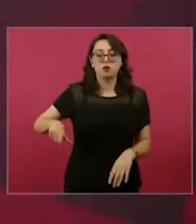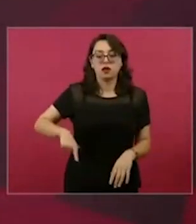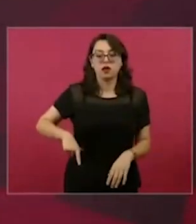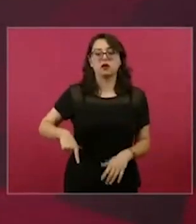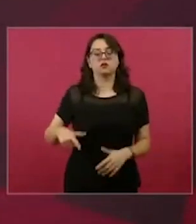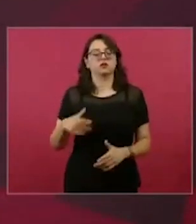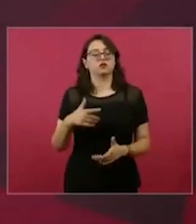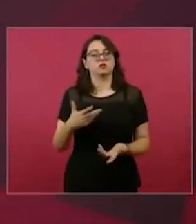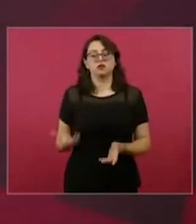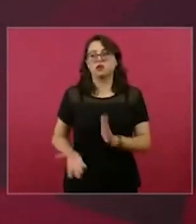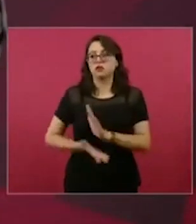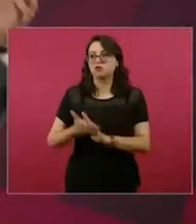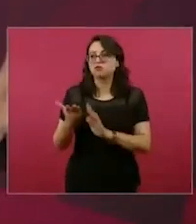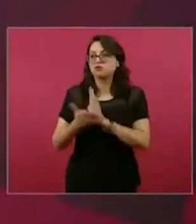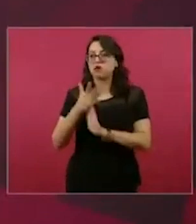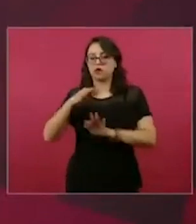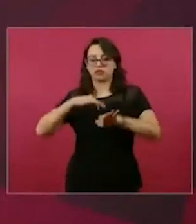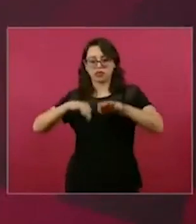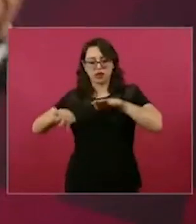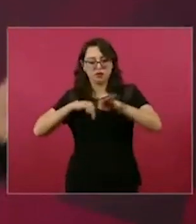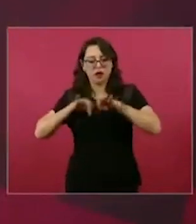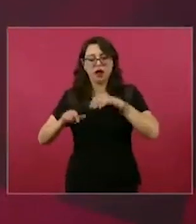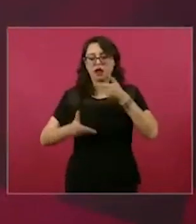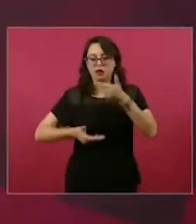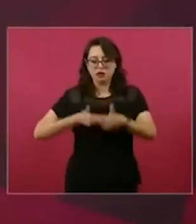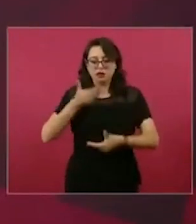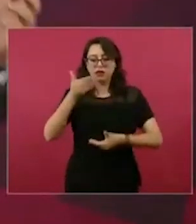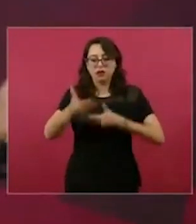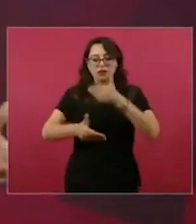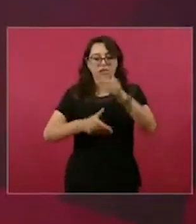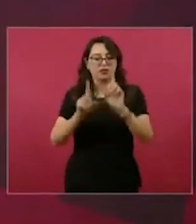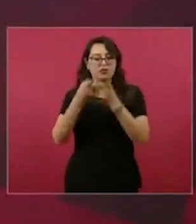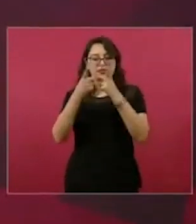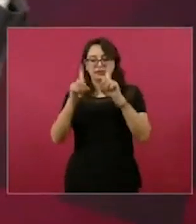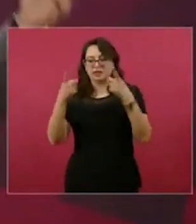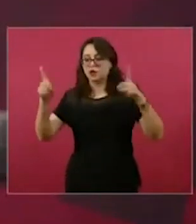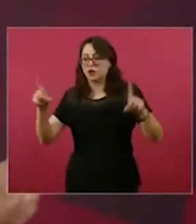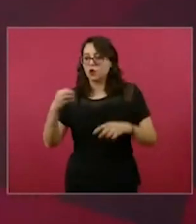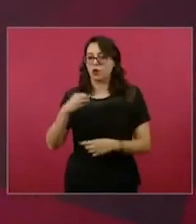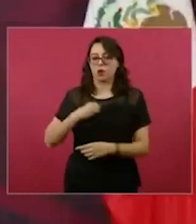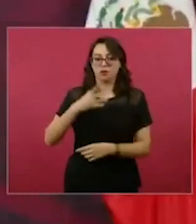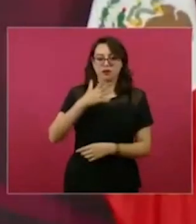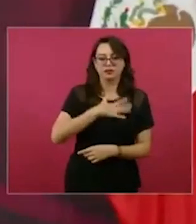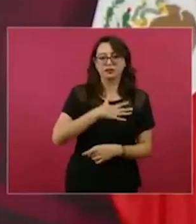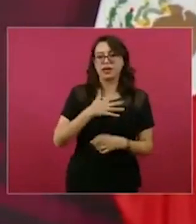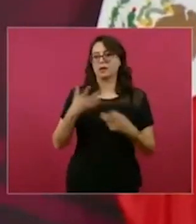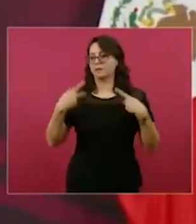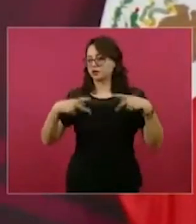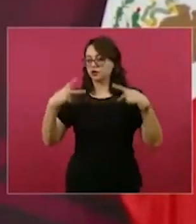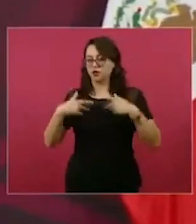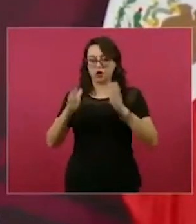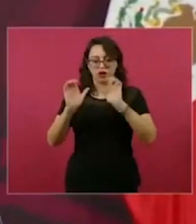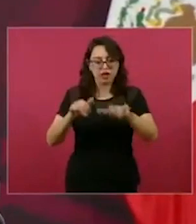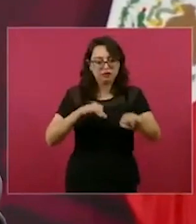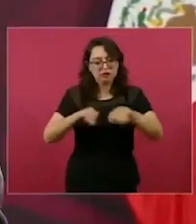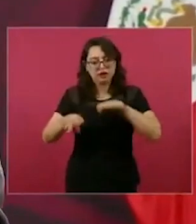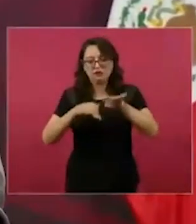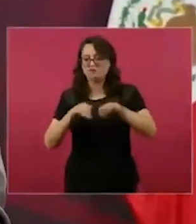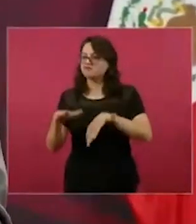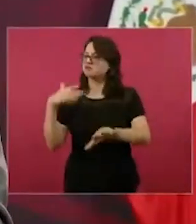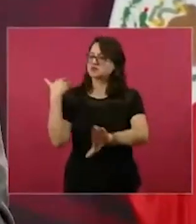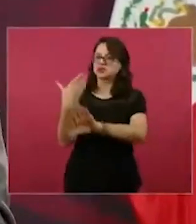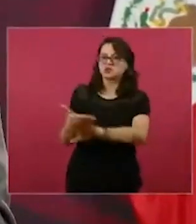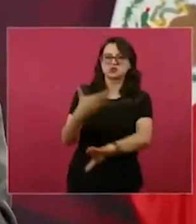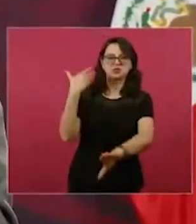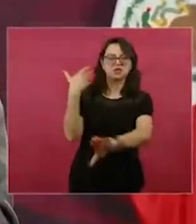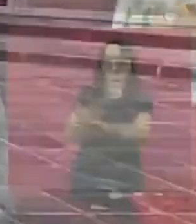a diecisiete años de momento no está contemplado porque no lo recomienda la Organización Mundial de la Salud será por edades como se estará aplicando la